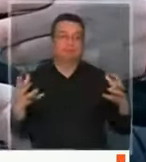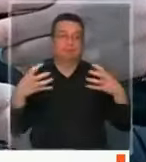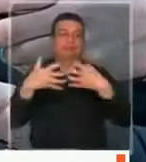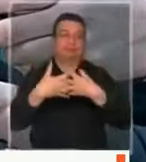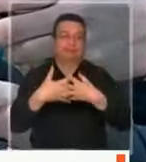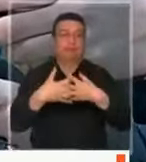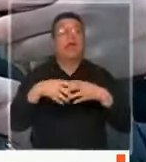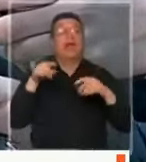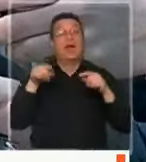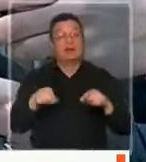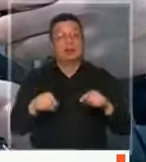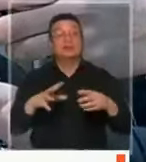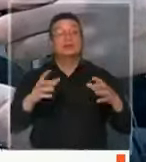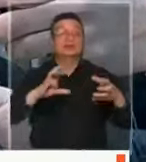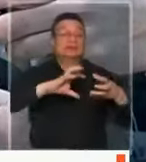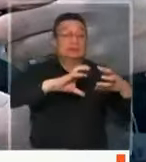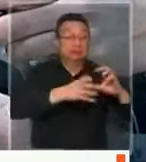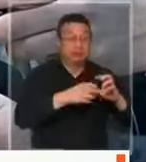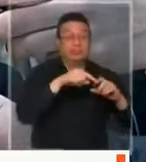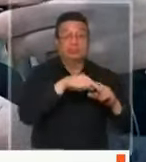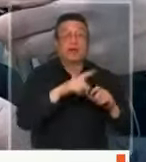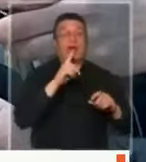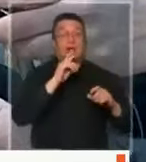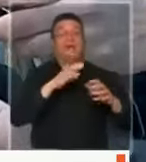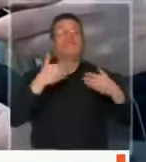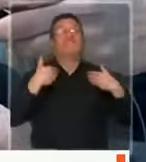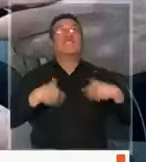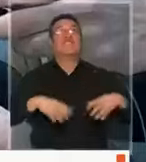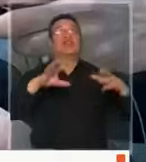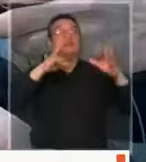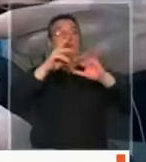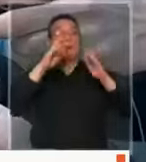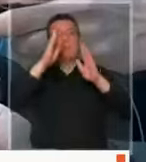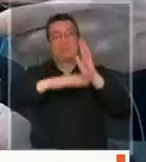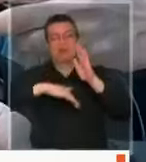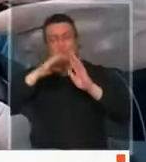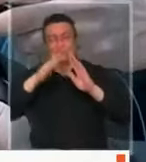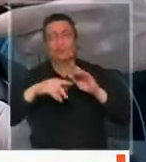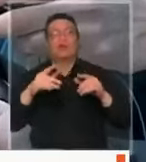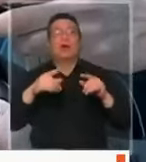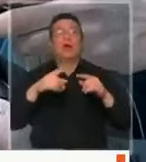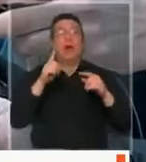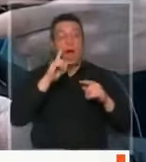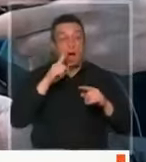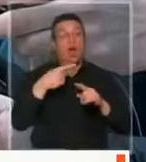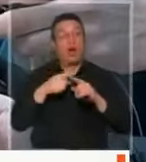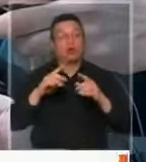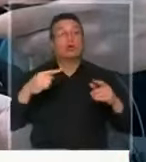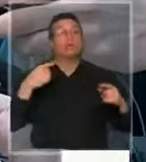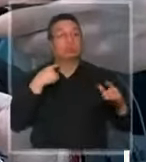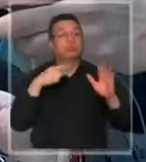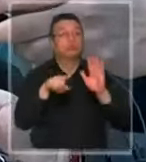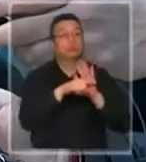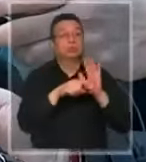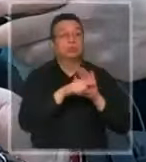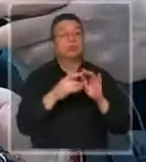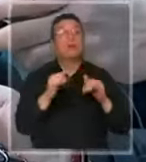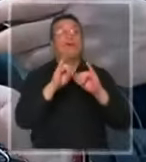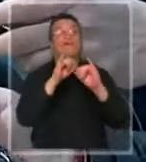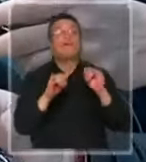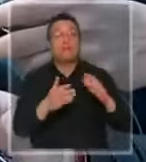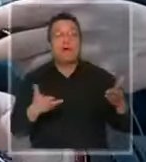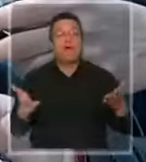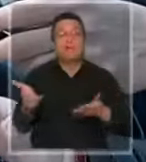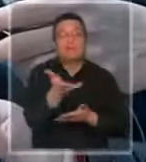se refiere un poco a esa reflexión es mucho al deterioro físico, a las pinturas, pero hay también otro deterioro que tiene que ver con la forma de convivir,